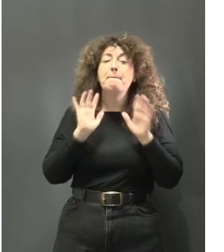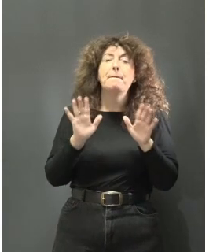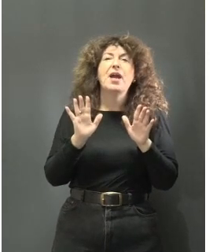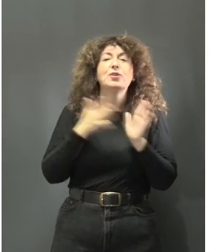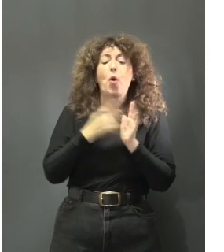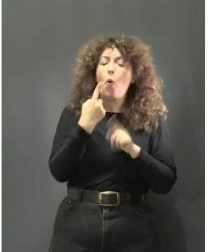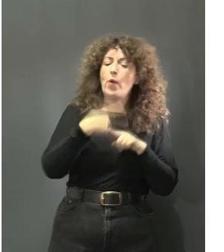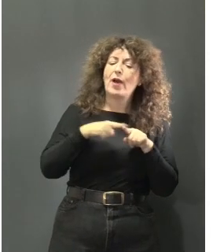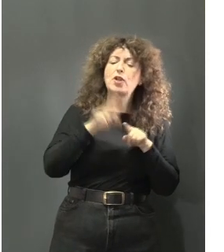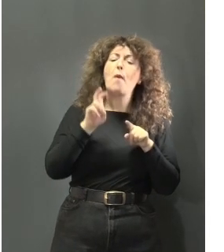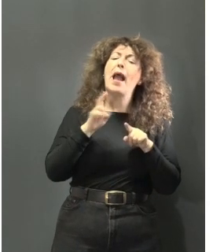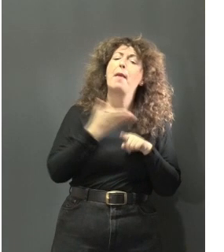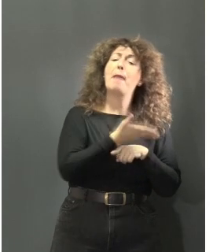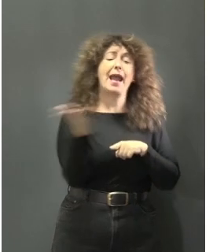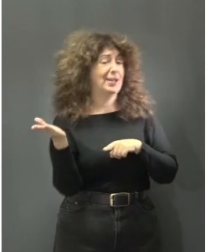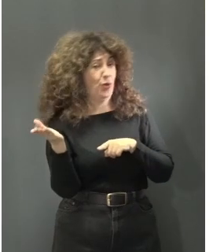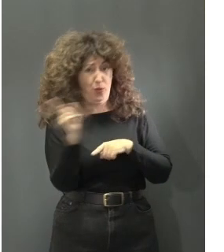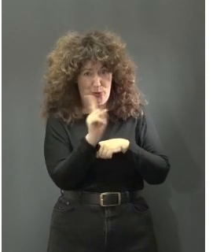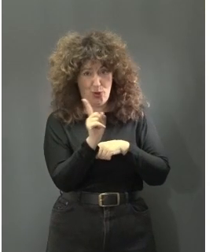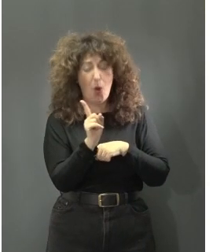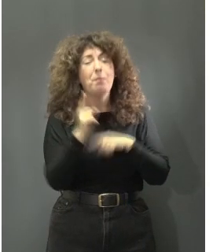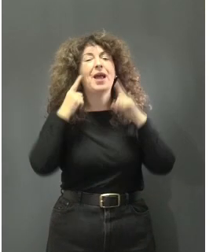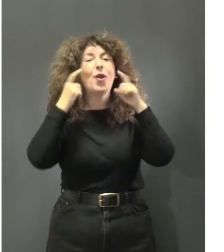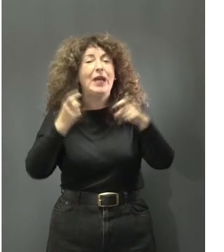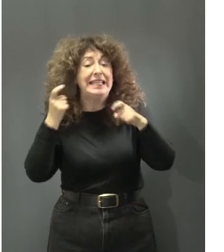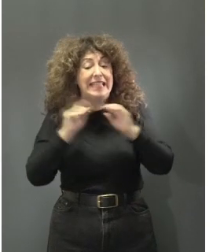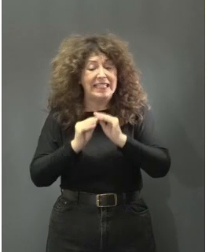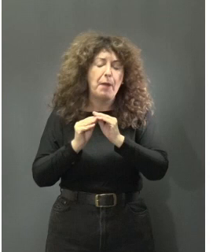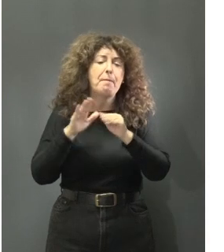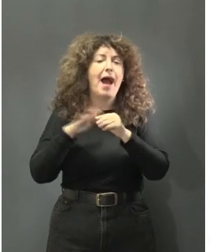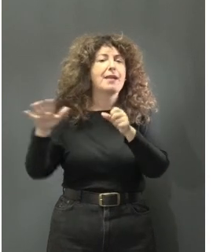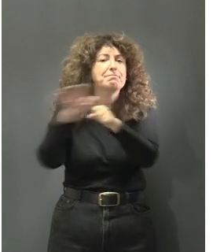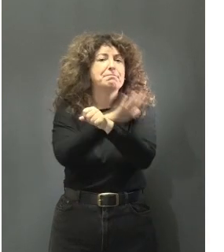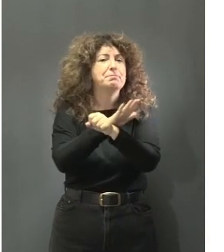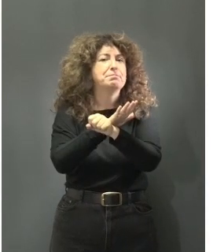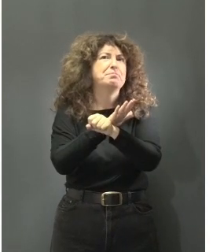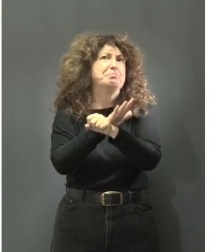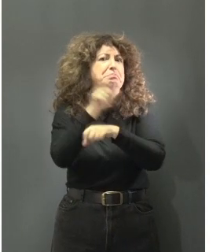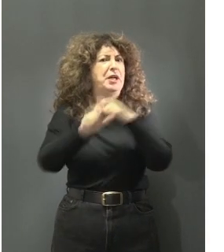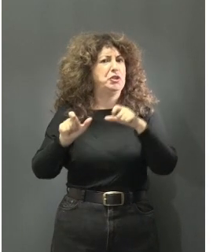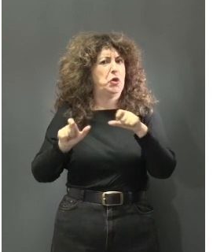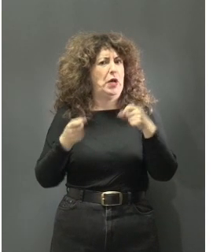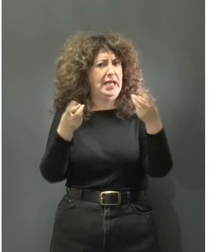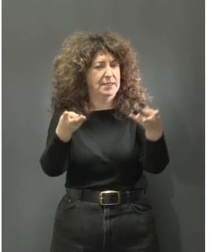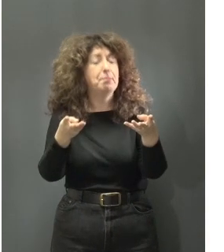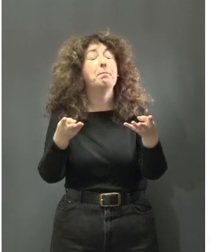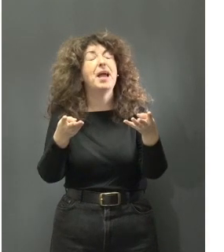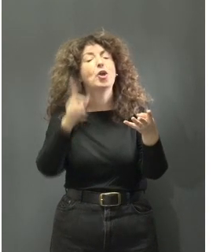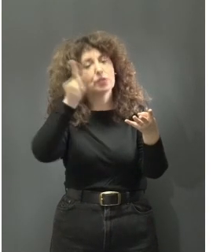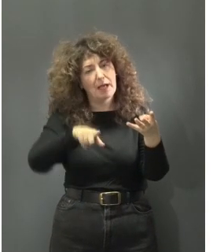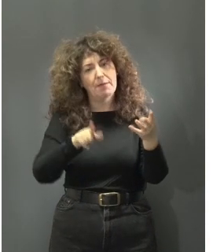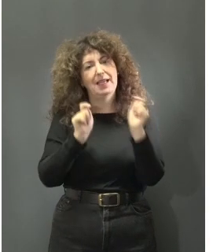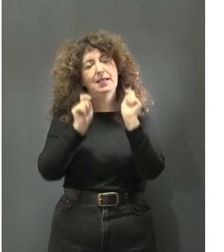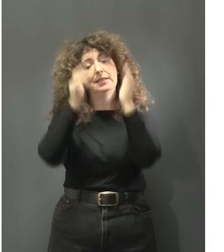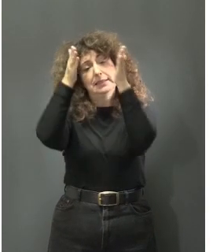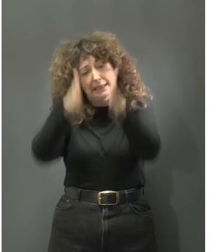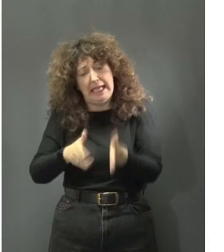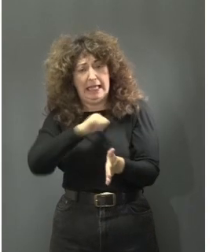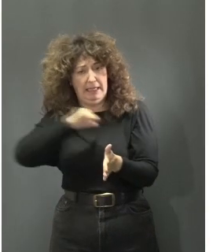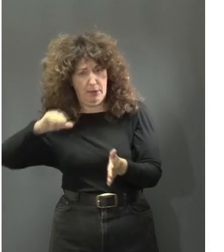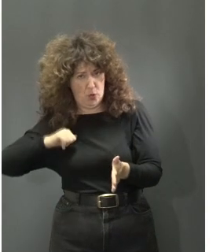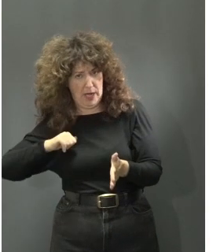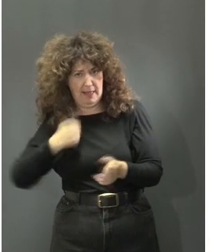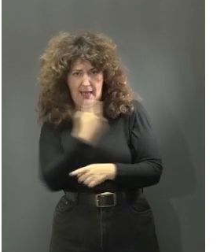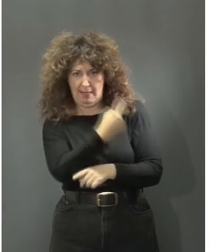para todos, pero intentar abarcar al mayor número de personas posibles, dando la individualidad a cada uno de